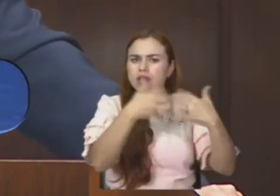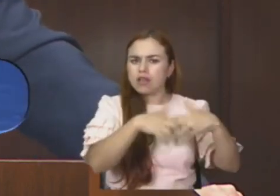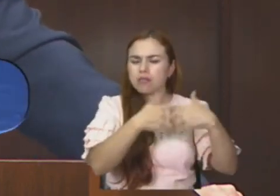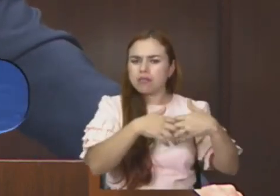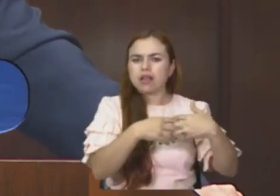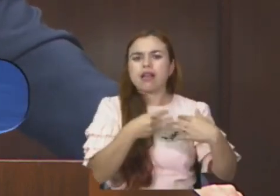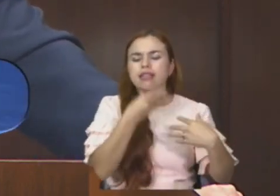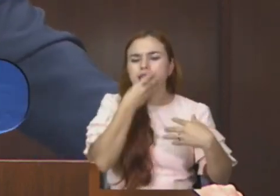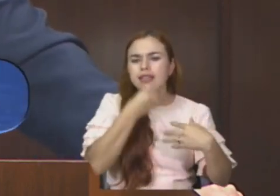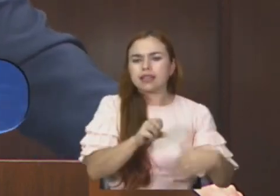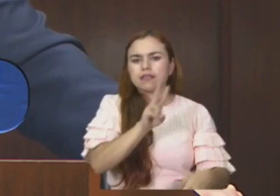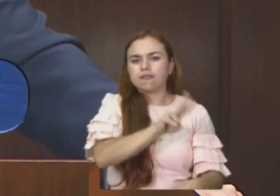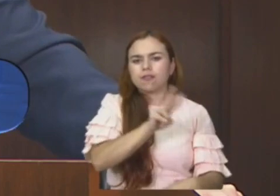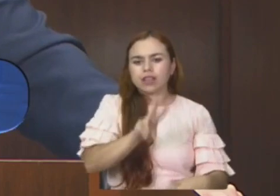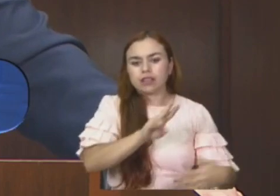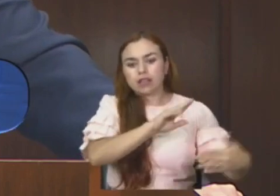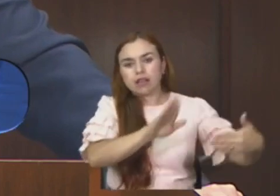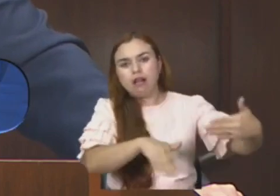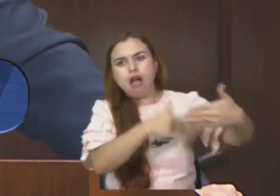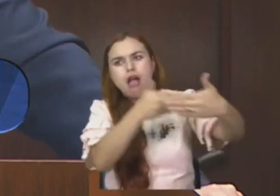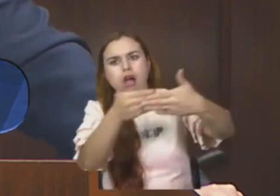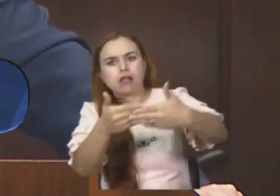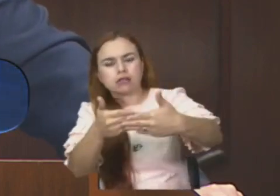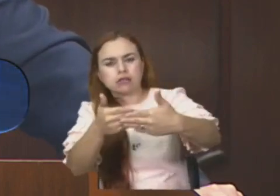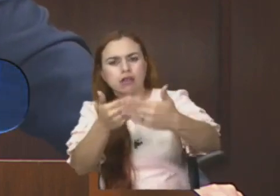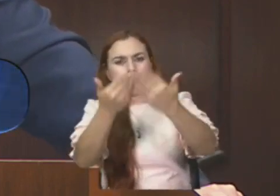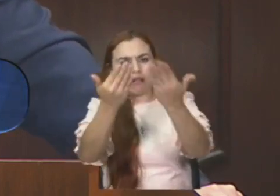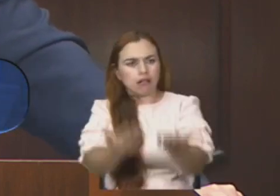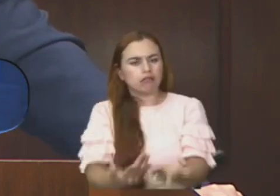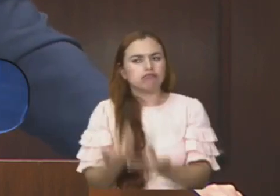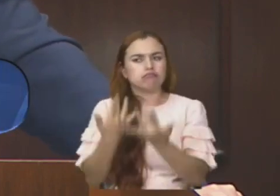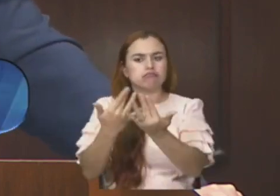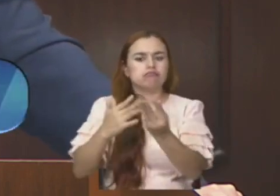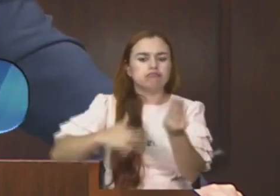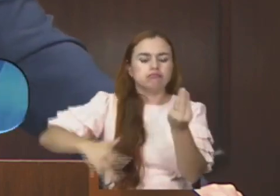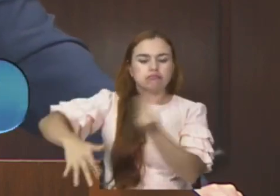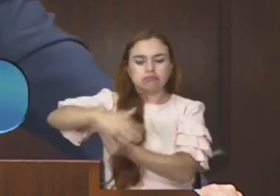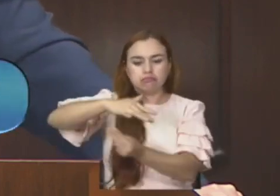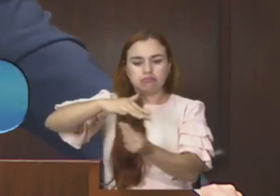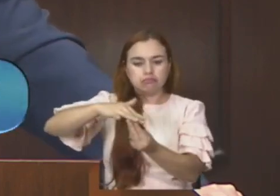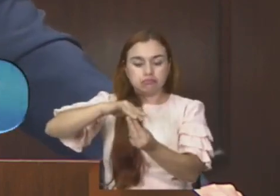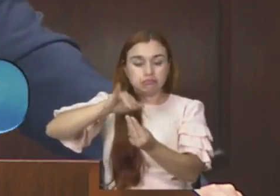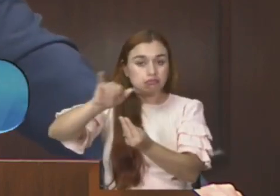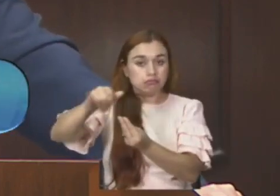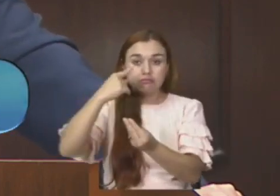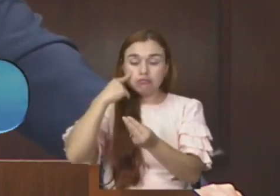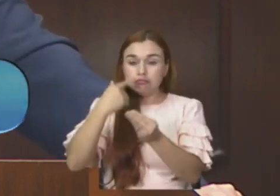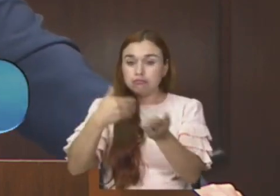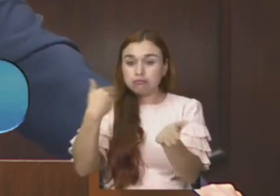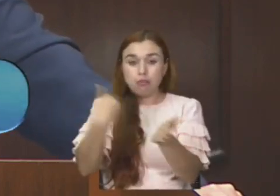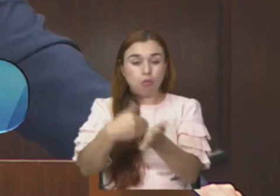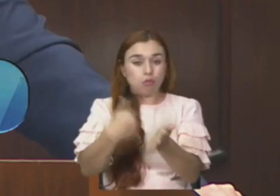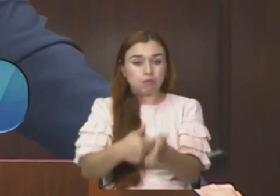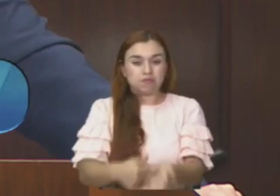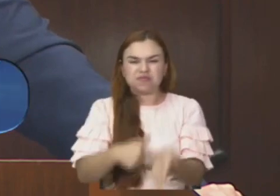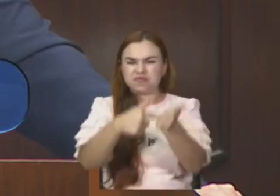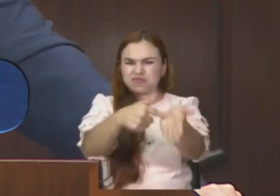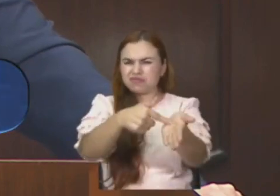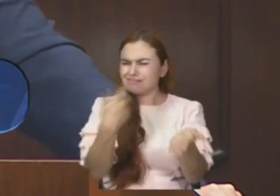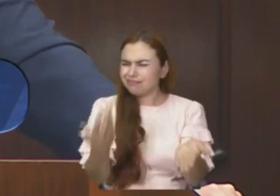de diciembre hasta la orden emitida por la resolución ambiental, la resolución en mención.